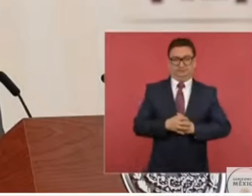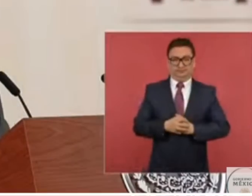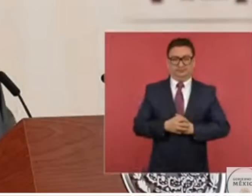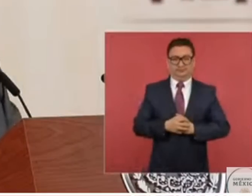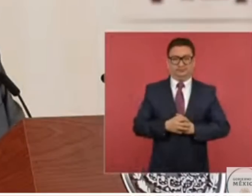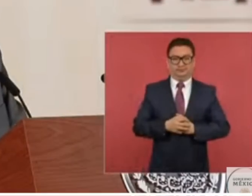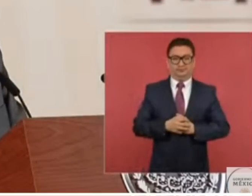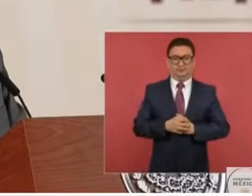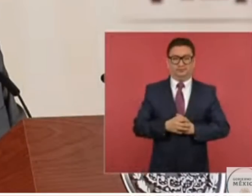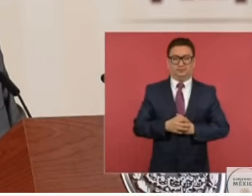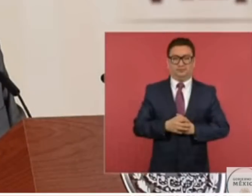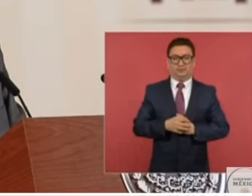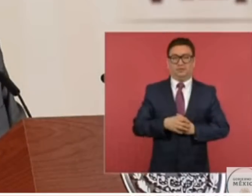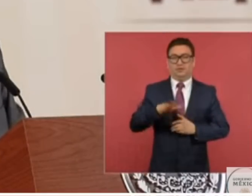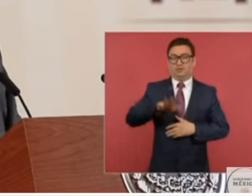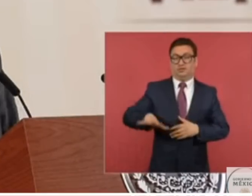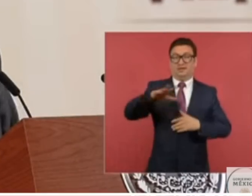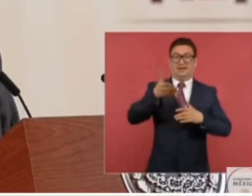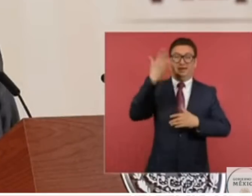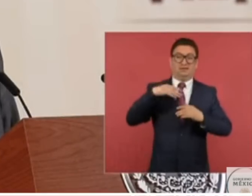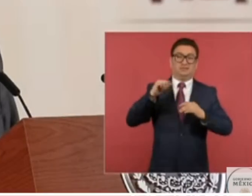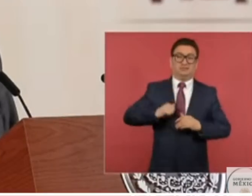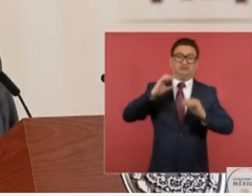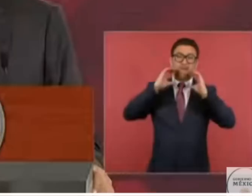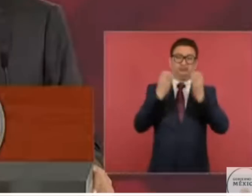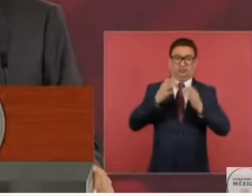el recinto parlamentario del palacio.